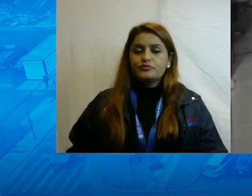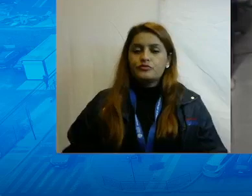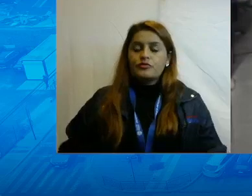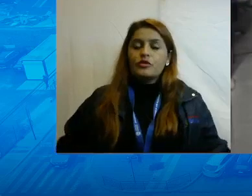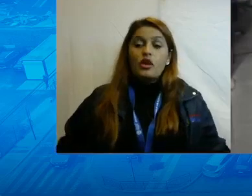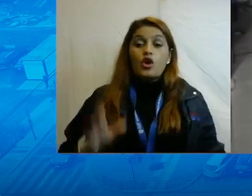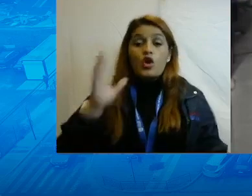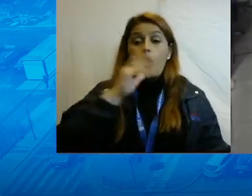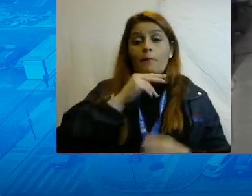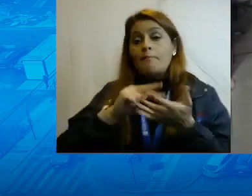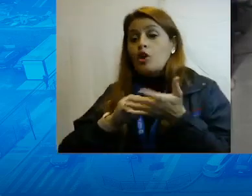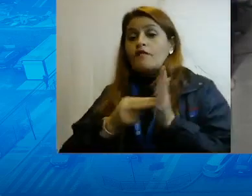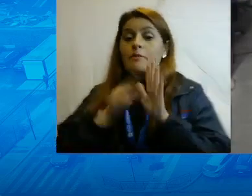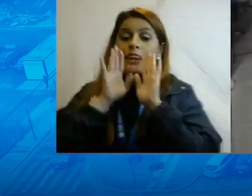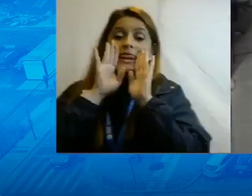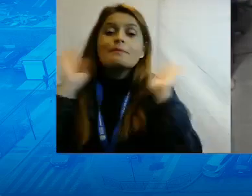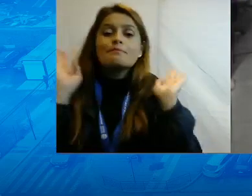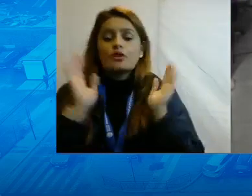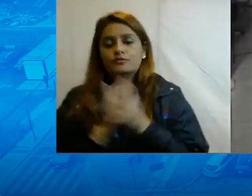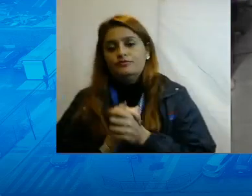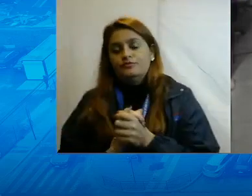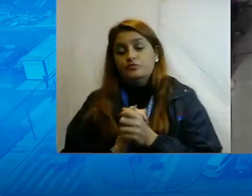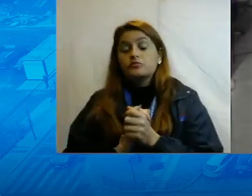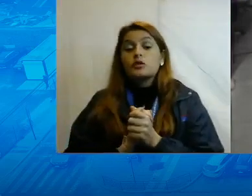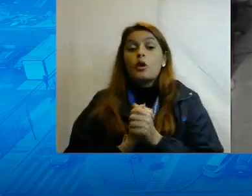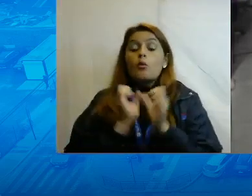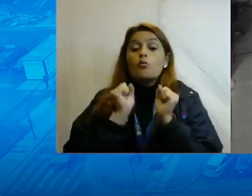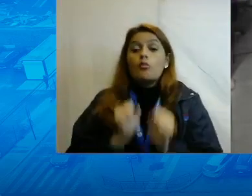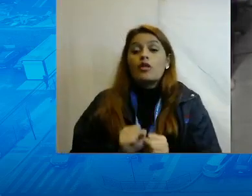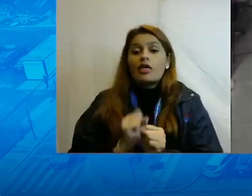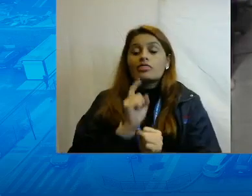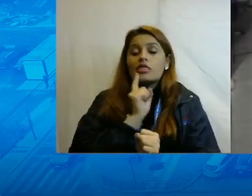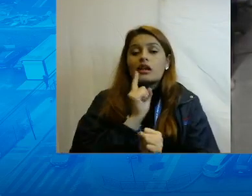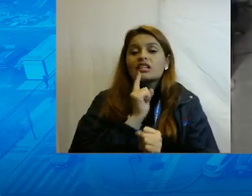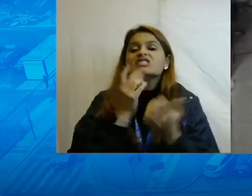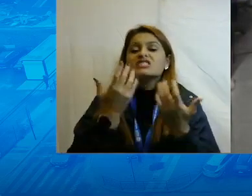de reparo ni observaciones y estarían los informes